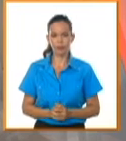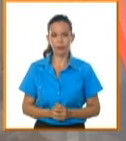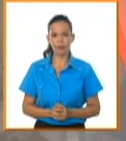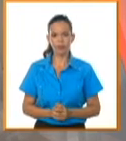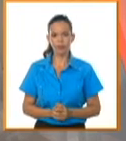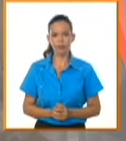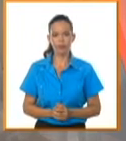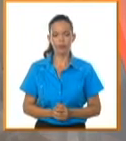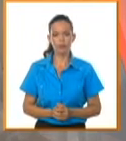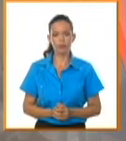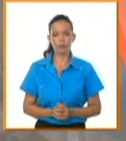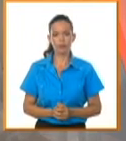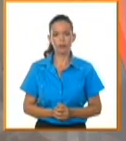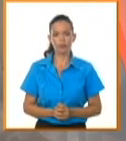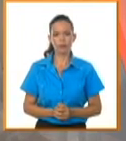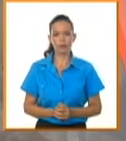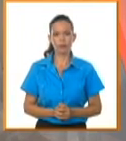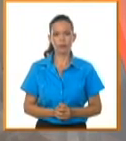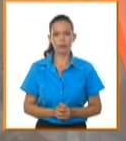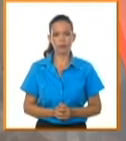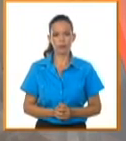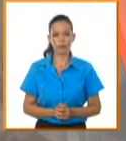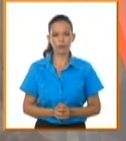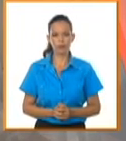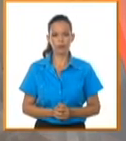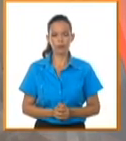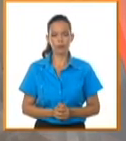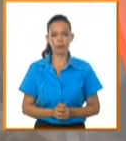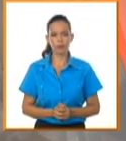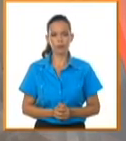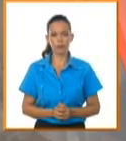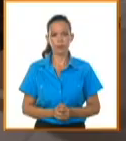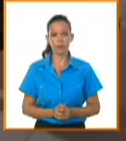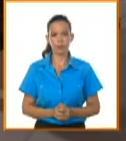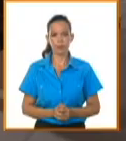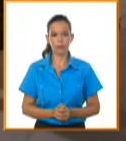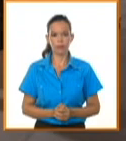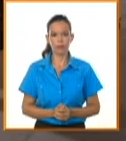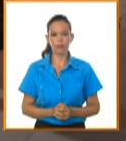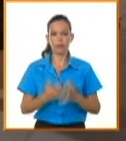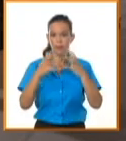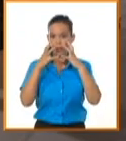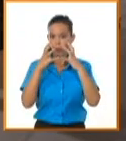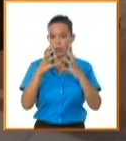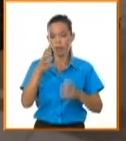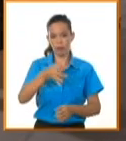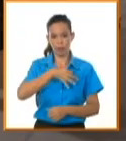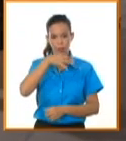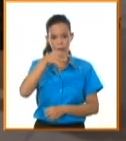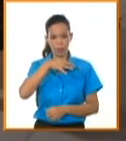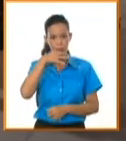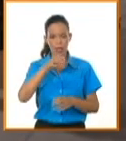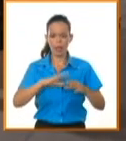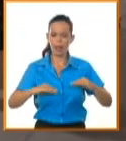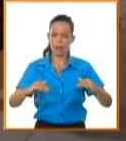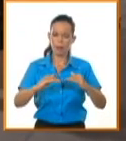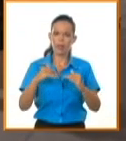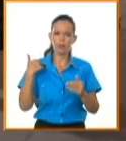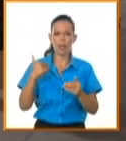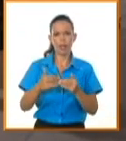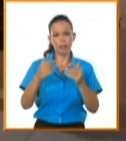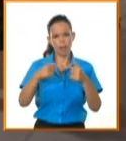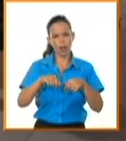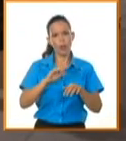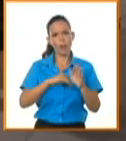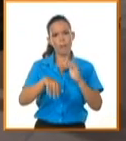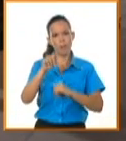aquí como usted decía yo creo que hay que mencionar y pasada también la dirección del Banco Central el ministro en persona